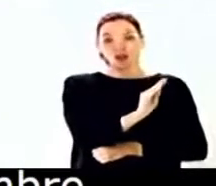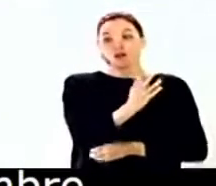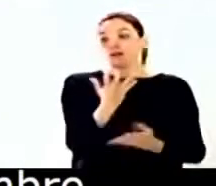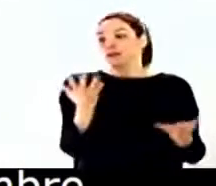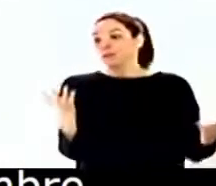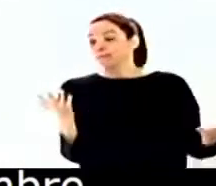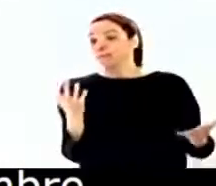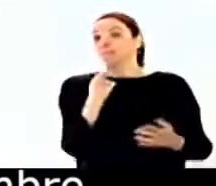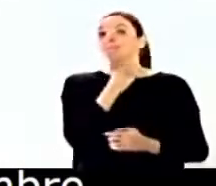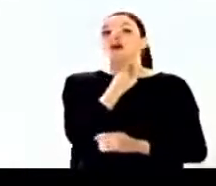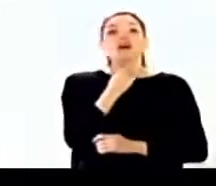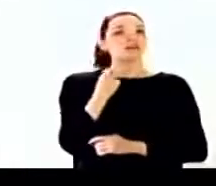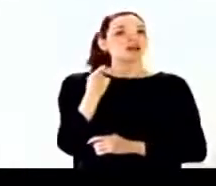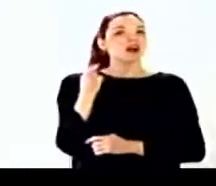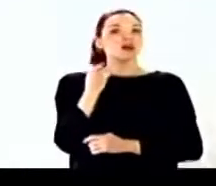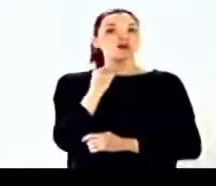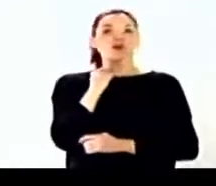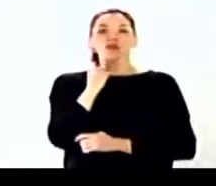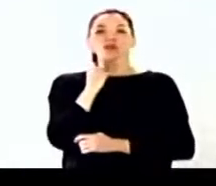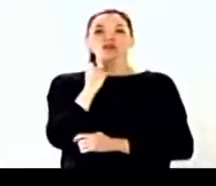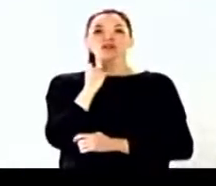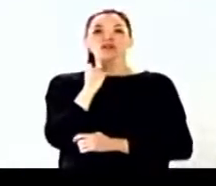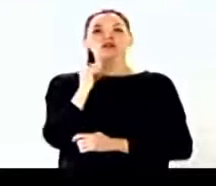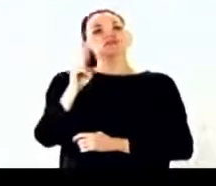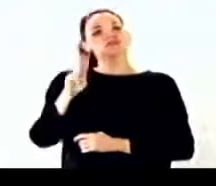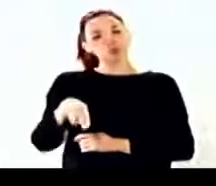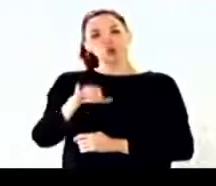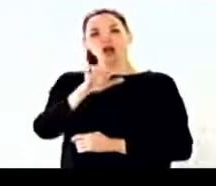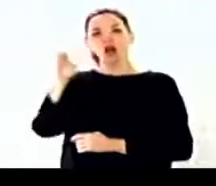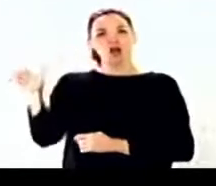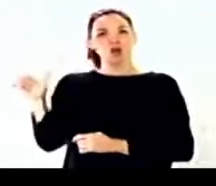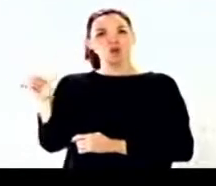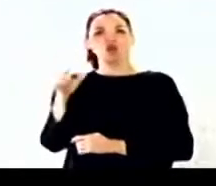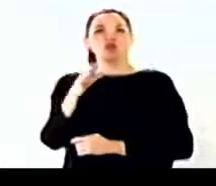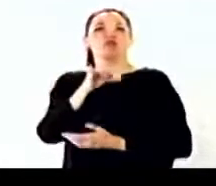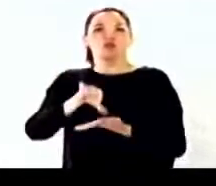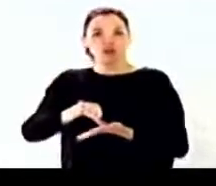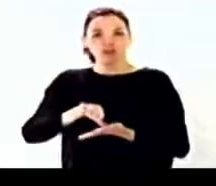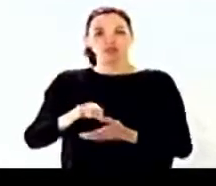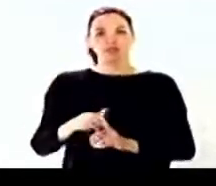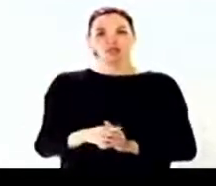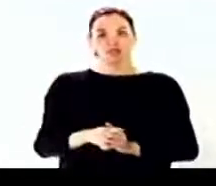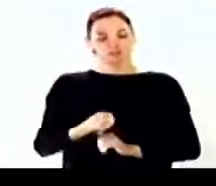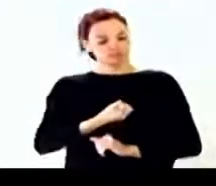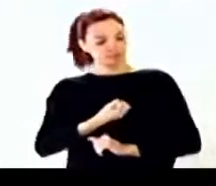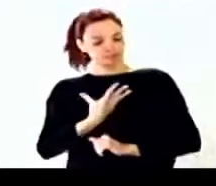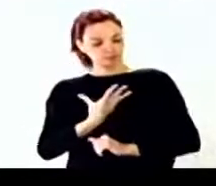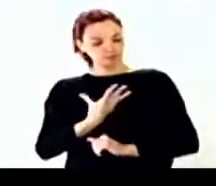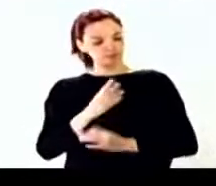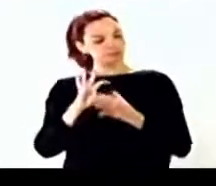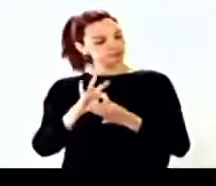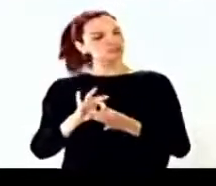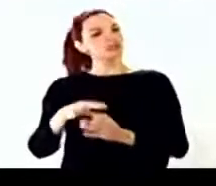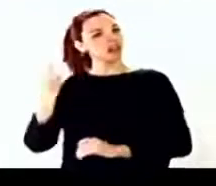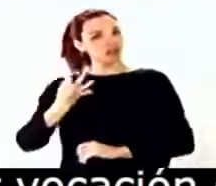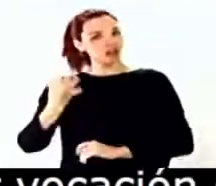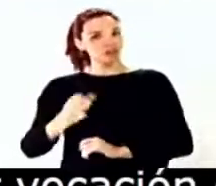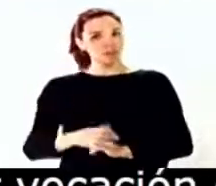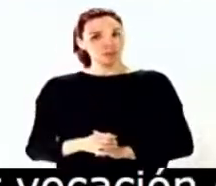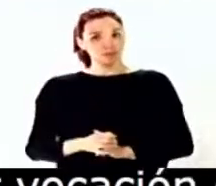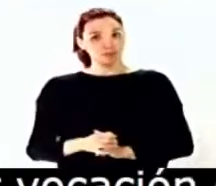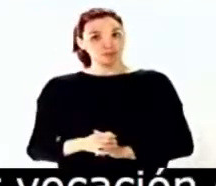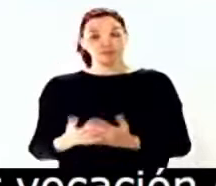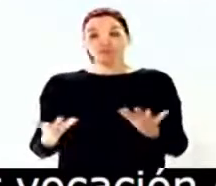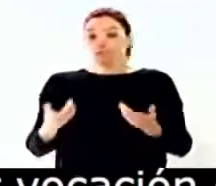Badajoz es una eurociudad, tiene que tener vocación de eurociudad.